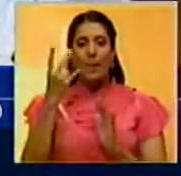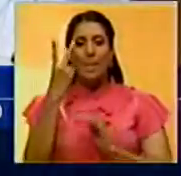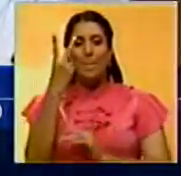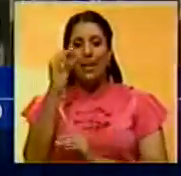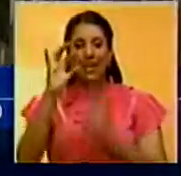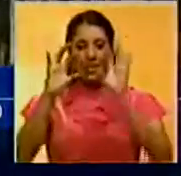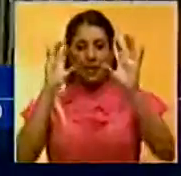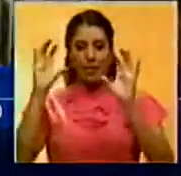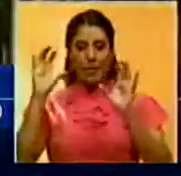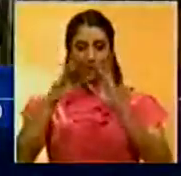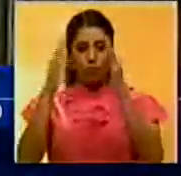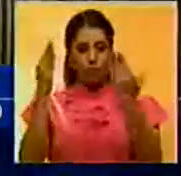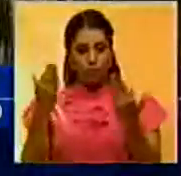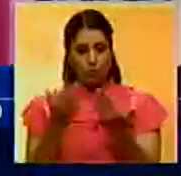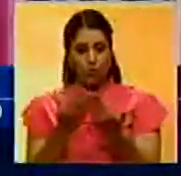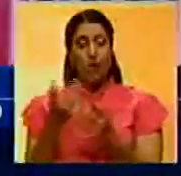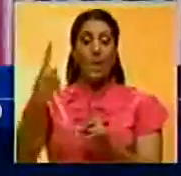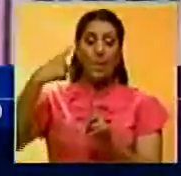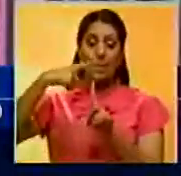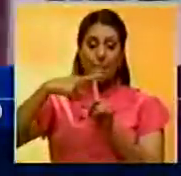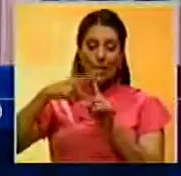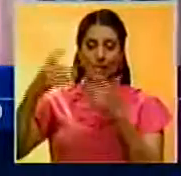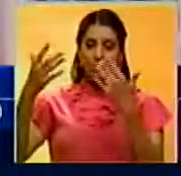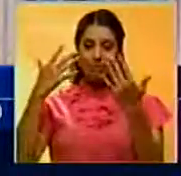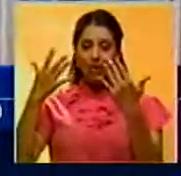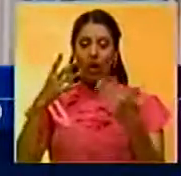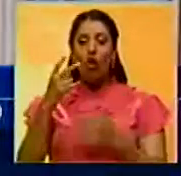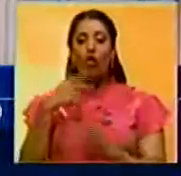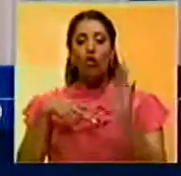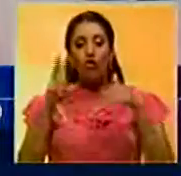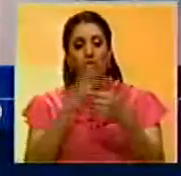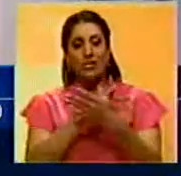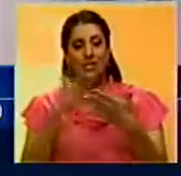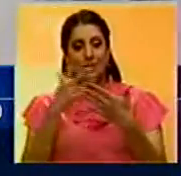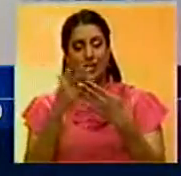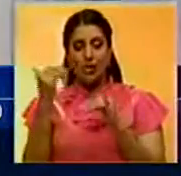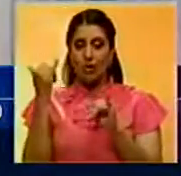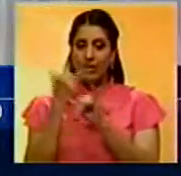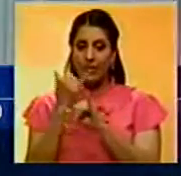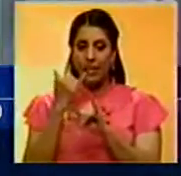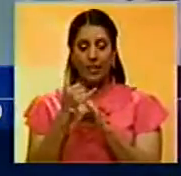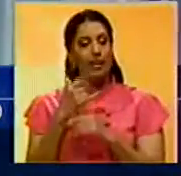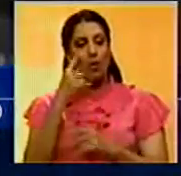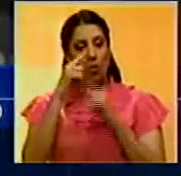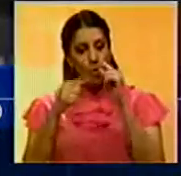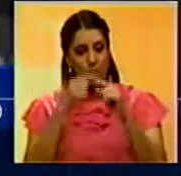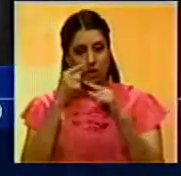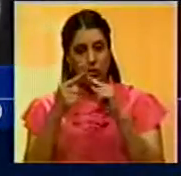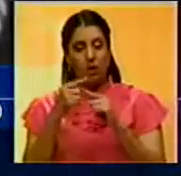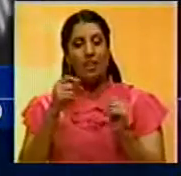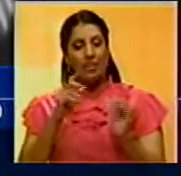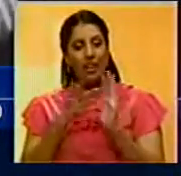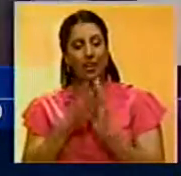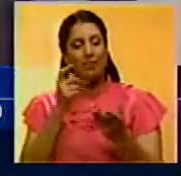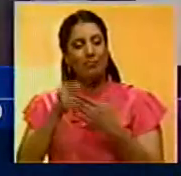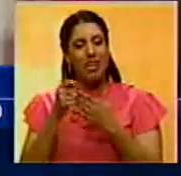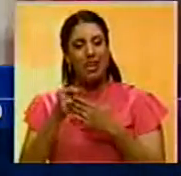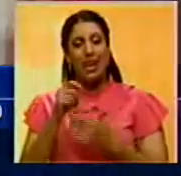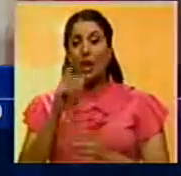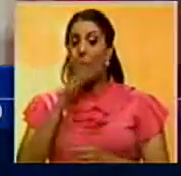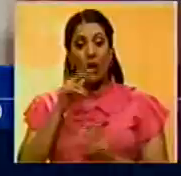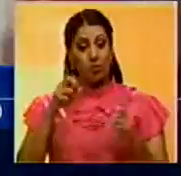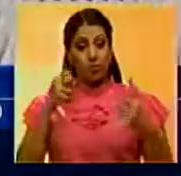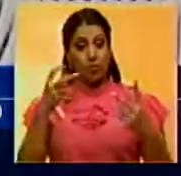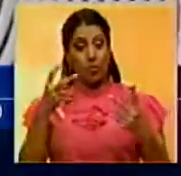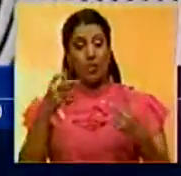20 países del mundo. Además, interactúa con más de 12 millones de internautas por año. Se trata de una donación sin